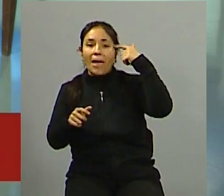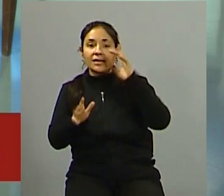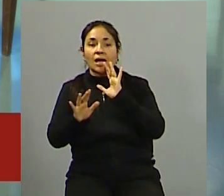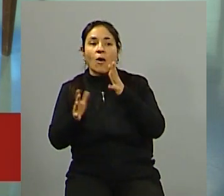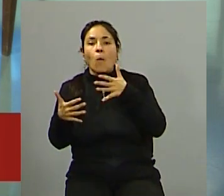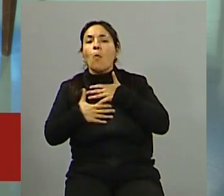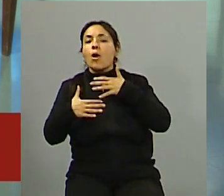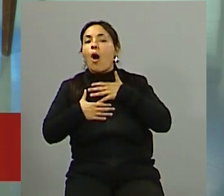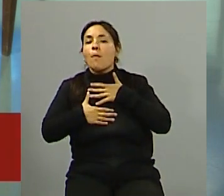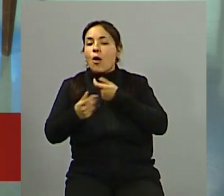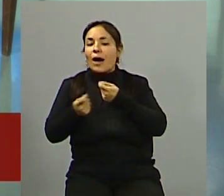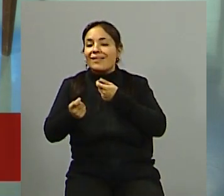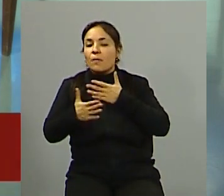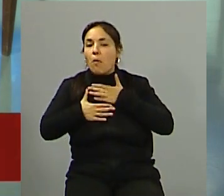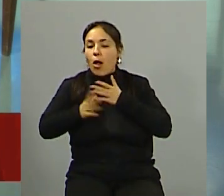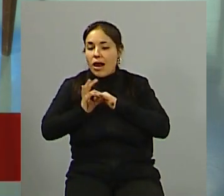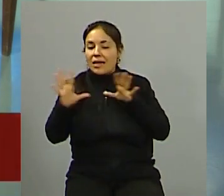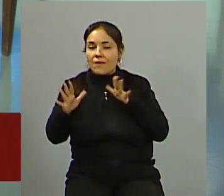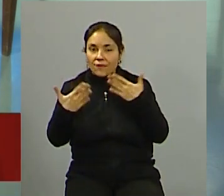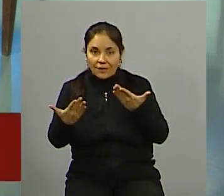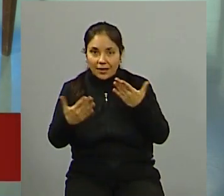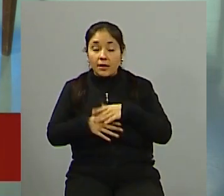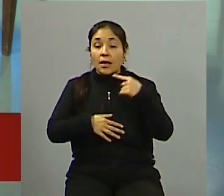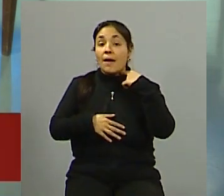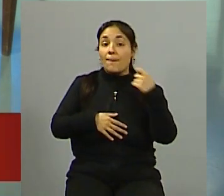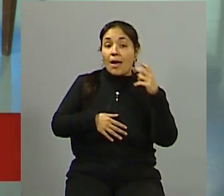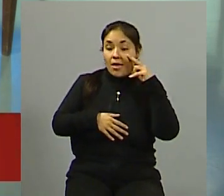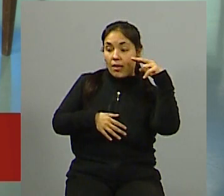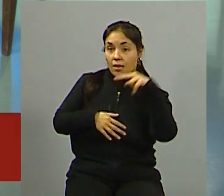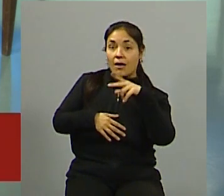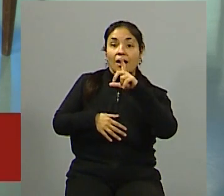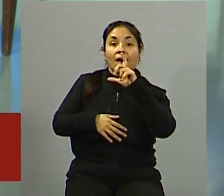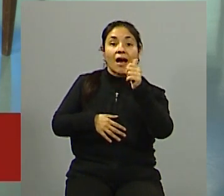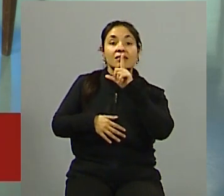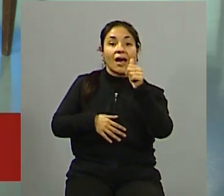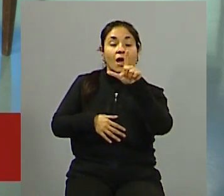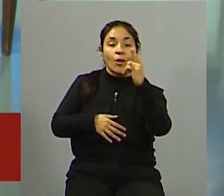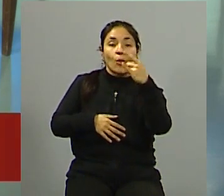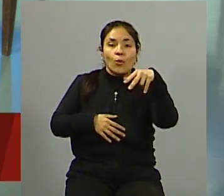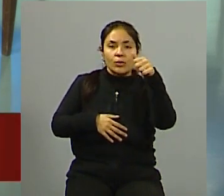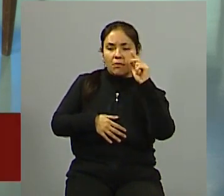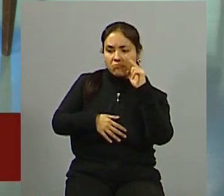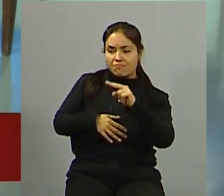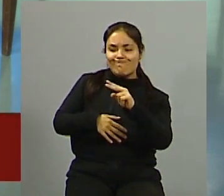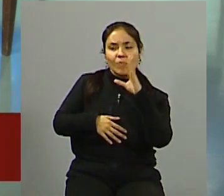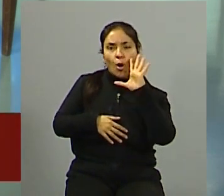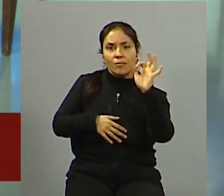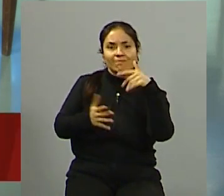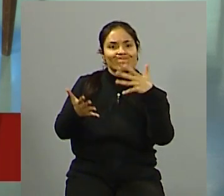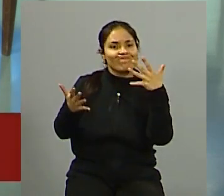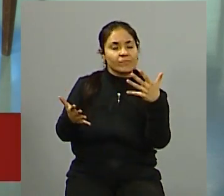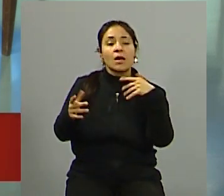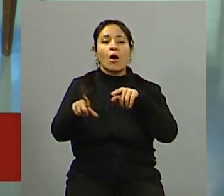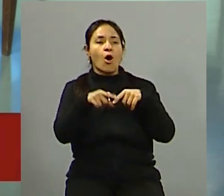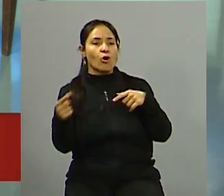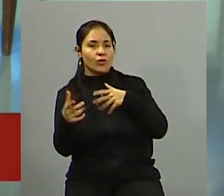la cuestión de las visiones. ¿Cómo lo ve España o el resto de España Claro. a los catalanes y cómo se ven los catalanes con respecto al resto de